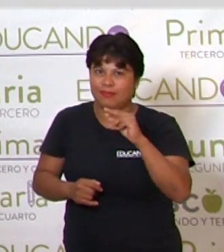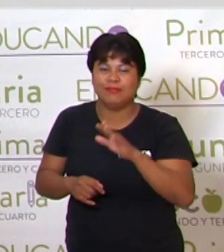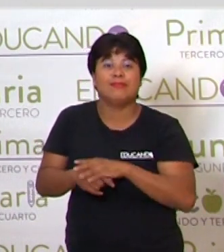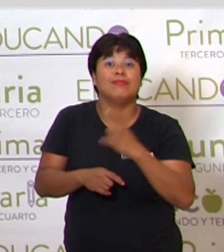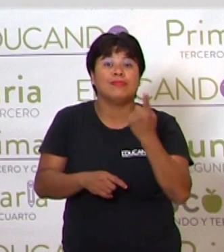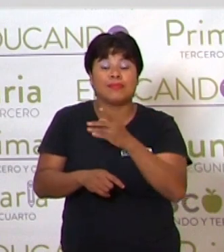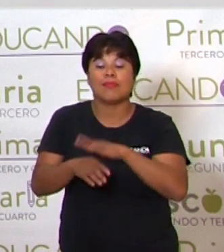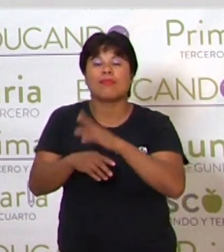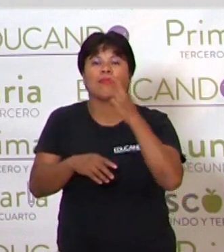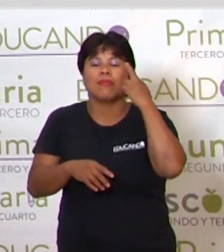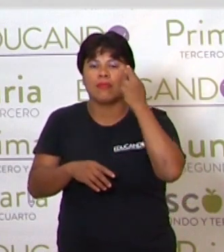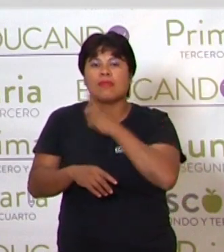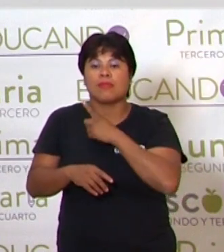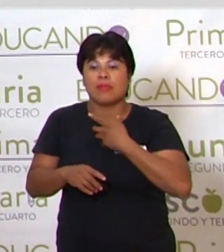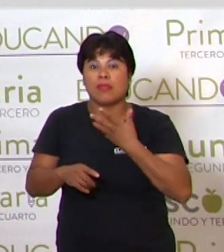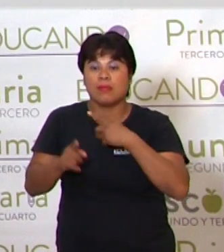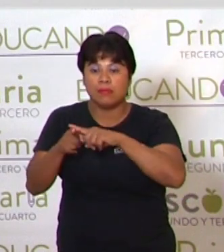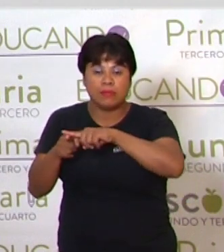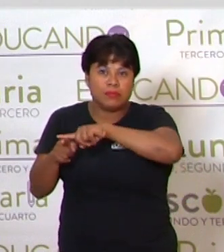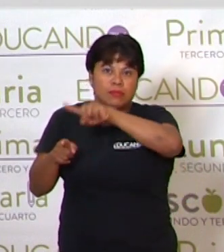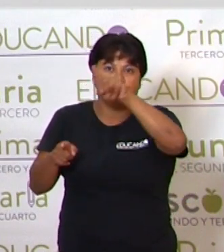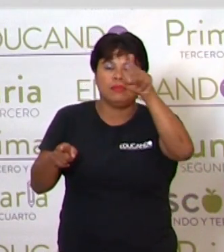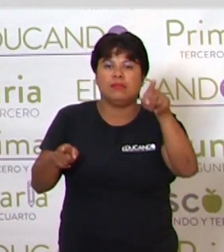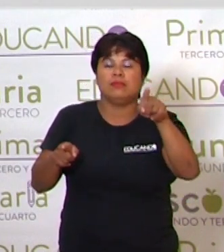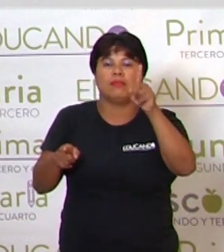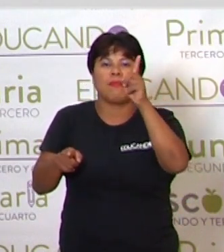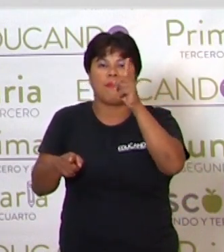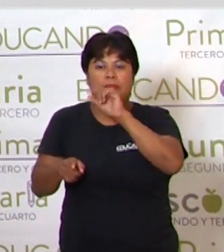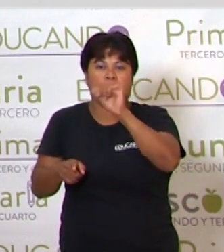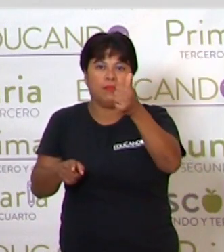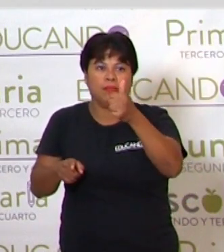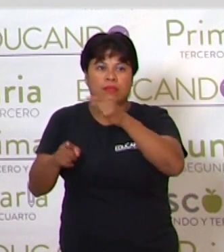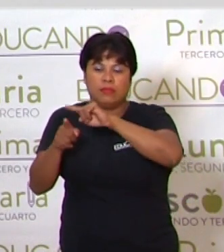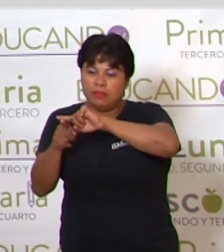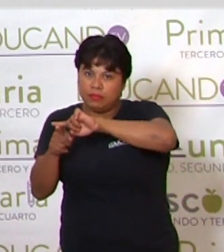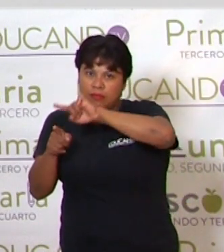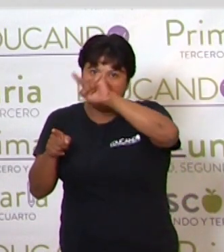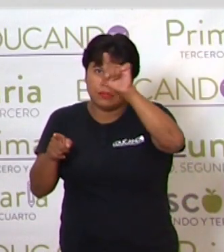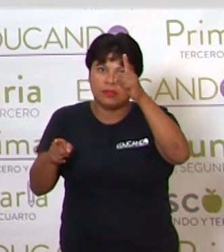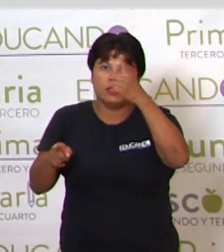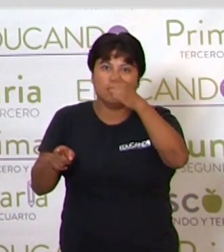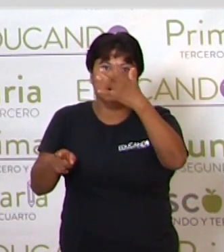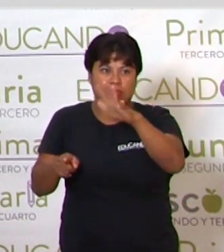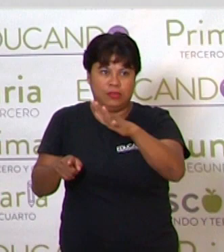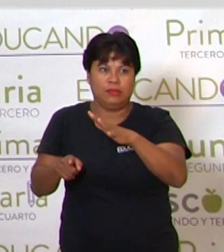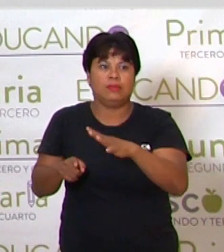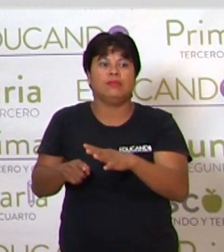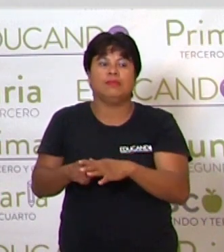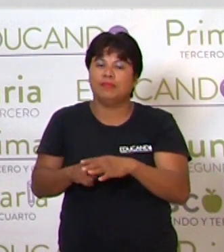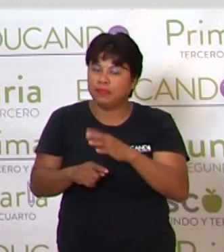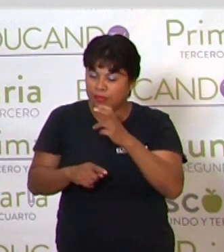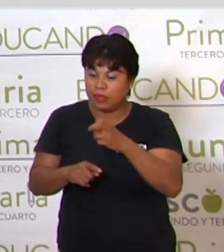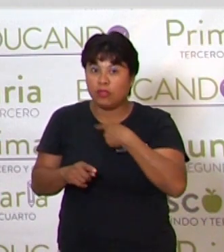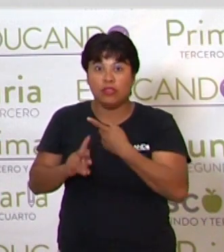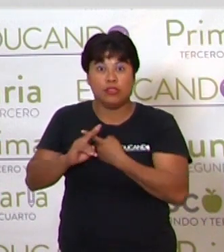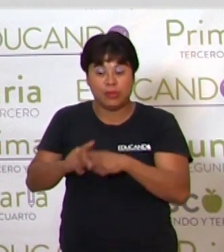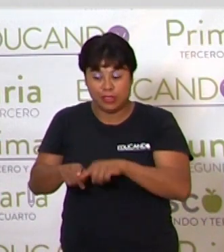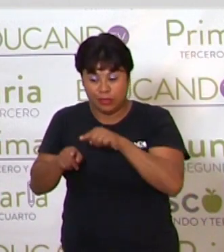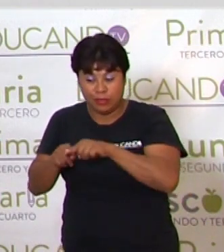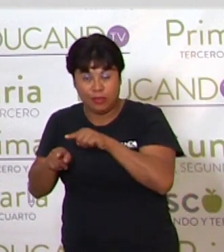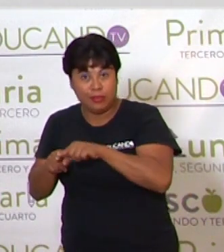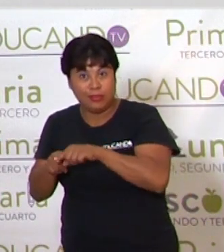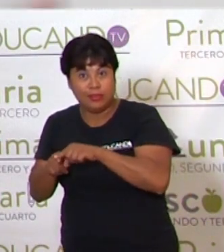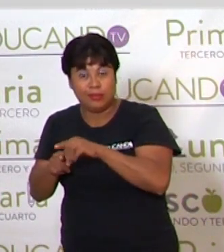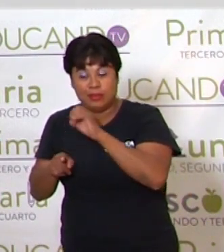qué? Porque recuerda que debo llegar hasta el otro 110, porque estoy partiendo